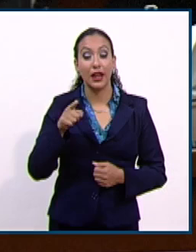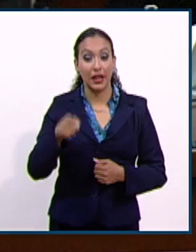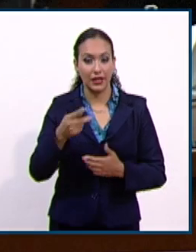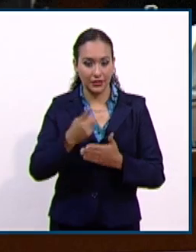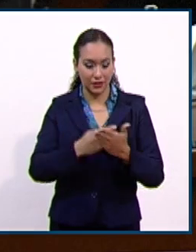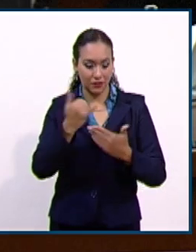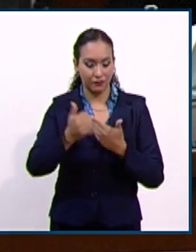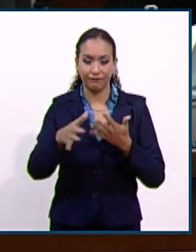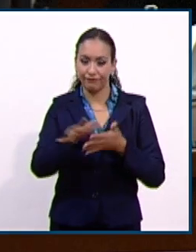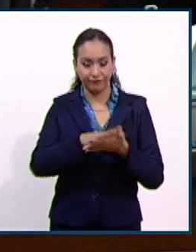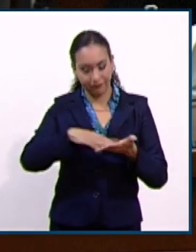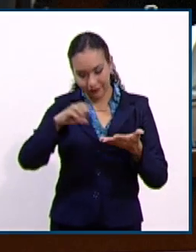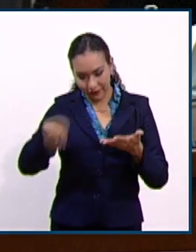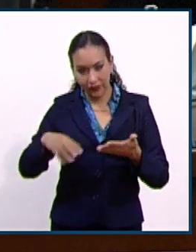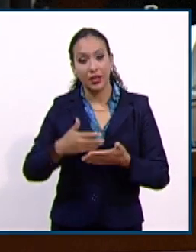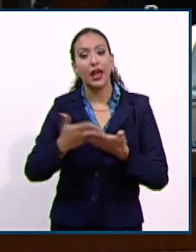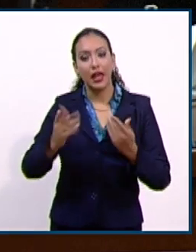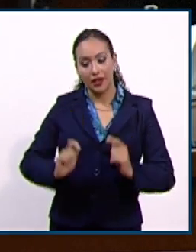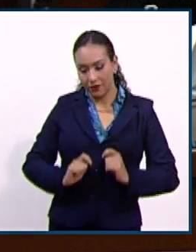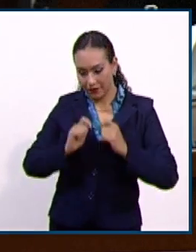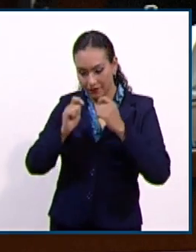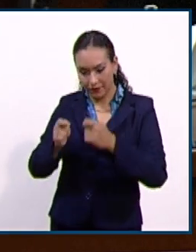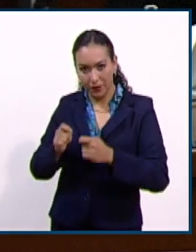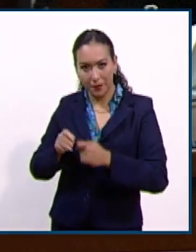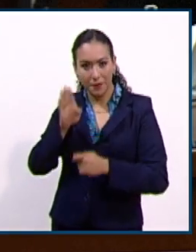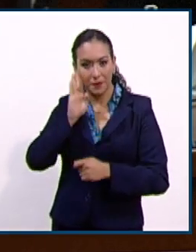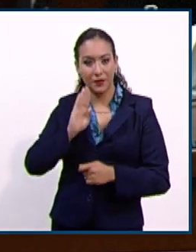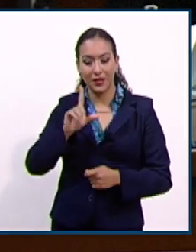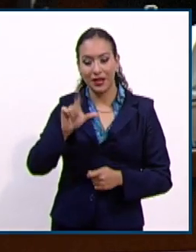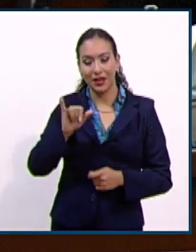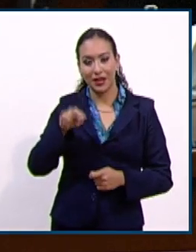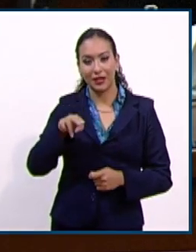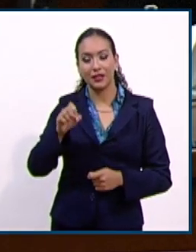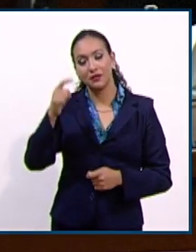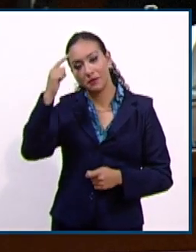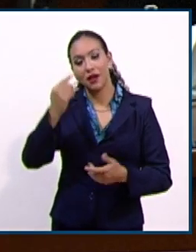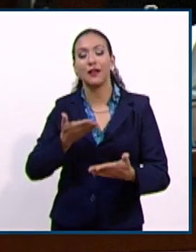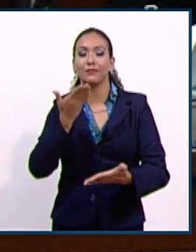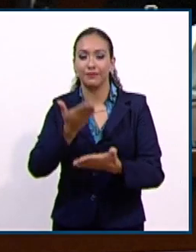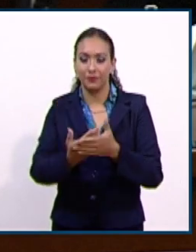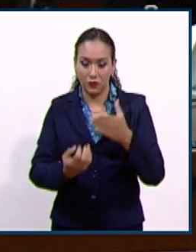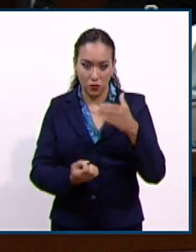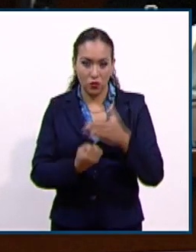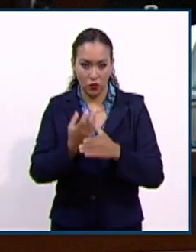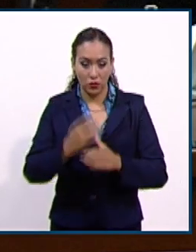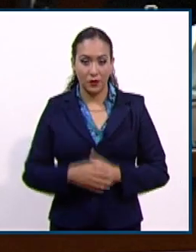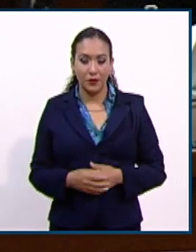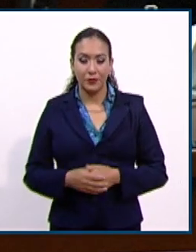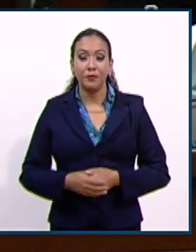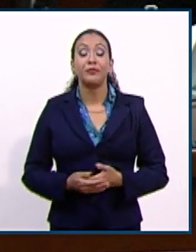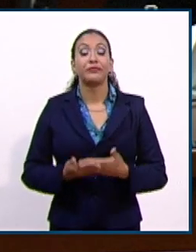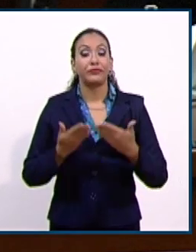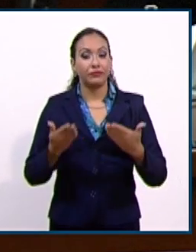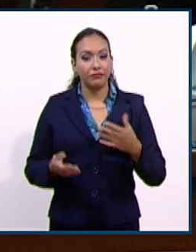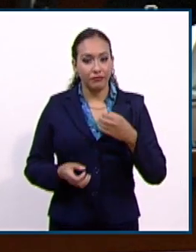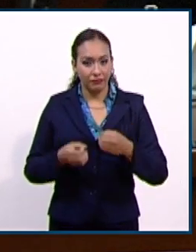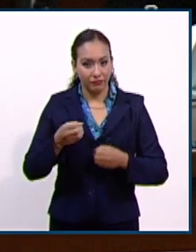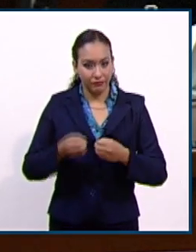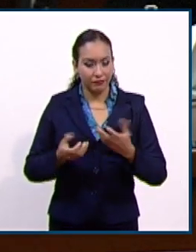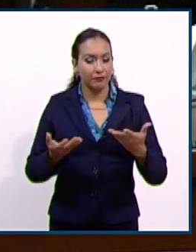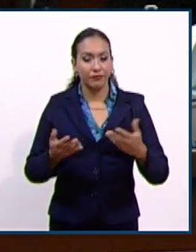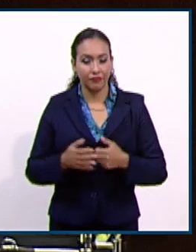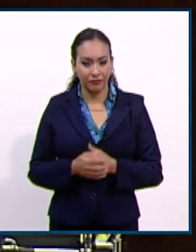se turnó al ministro Javier Lainez para que presente uno nuevo. En esta sesión, también el Pleno de la Corte